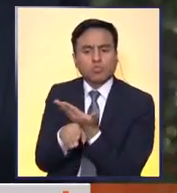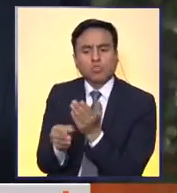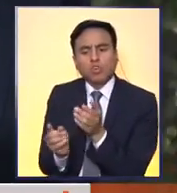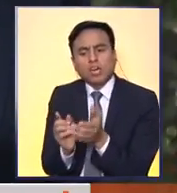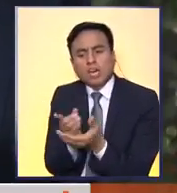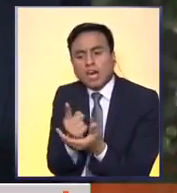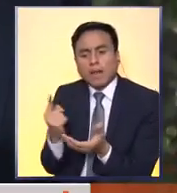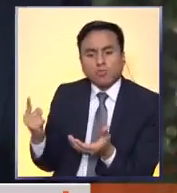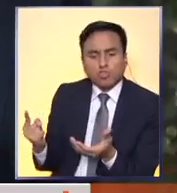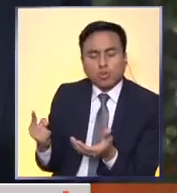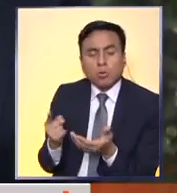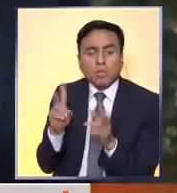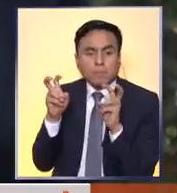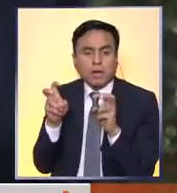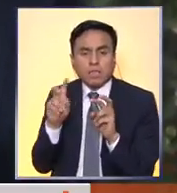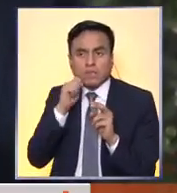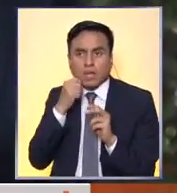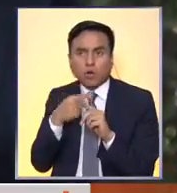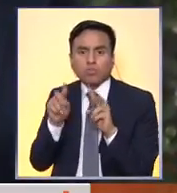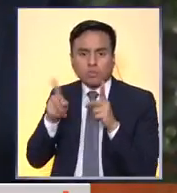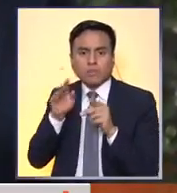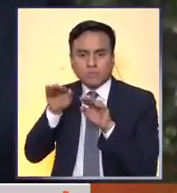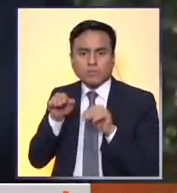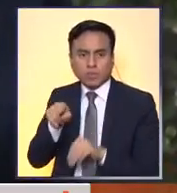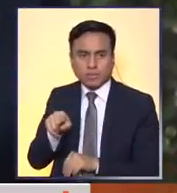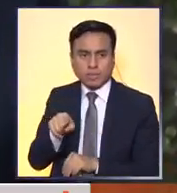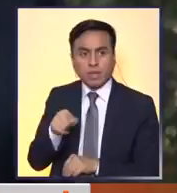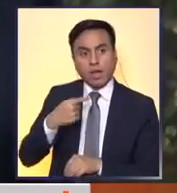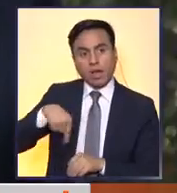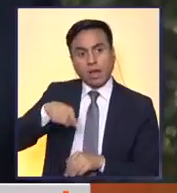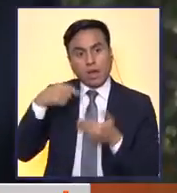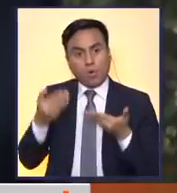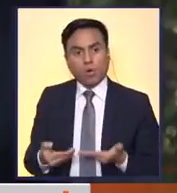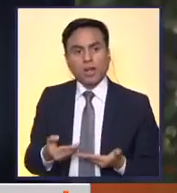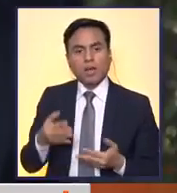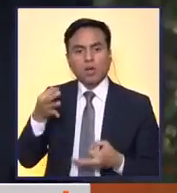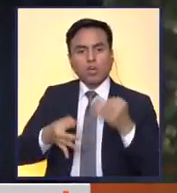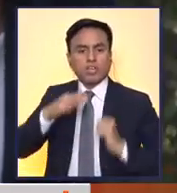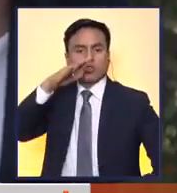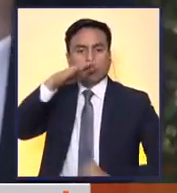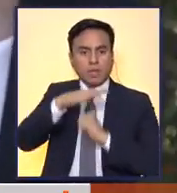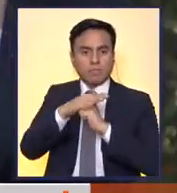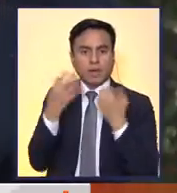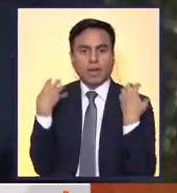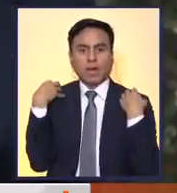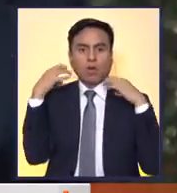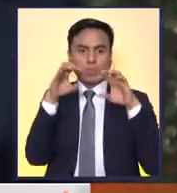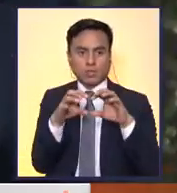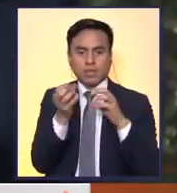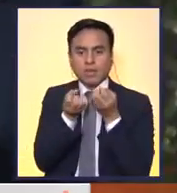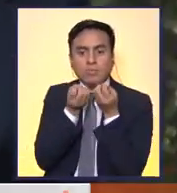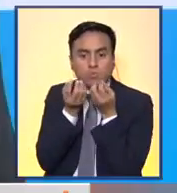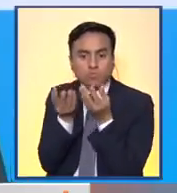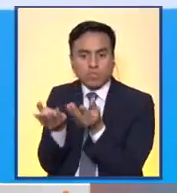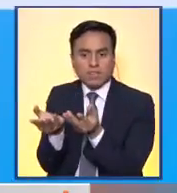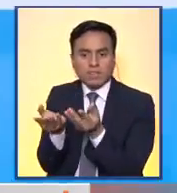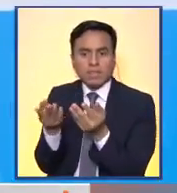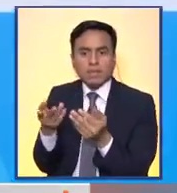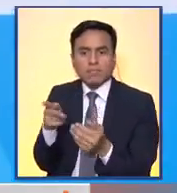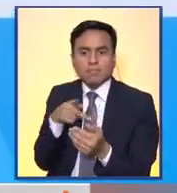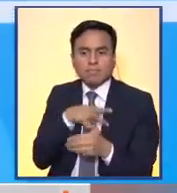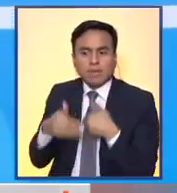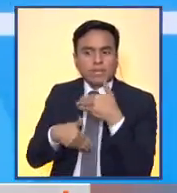y no tiene otro significado que ese ahora obviamente la corte suprema le corresponderá a pronunciarse sobre el mérito